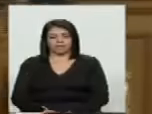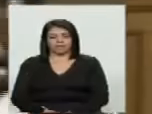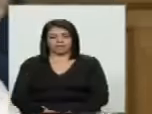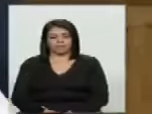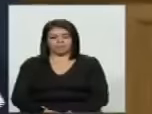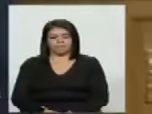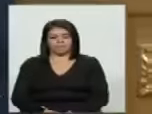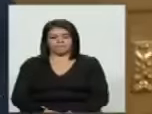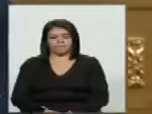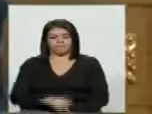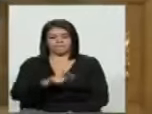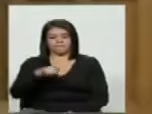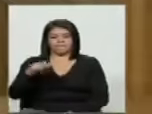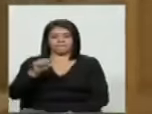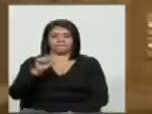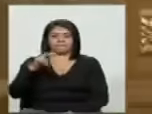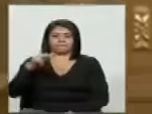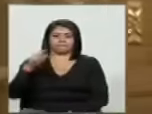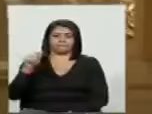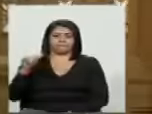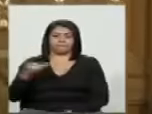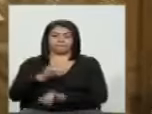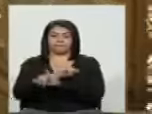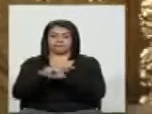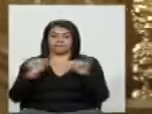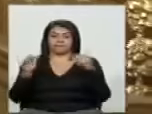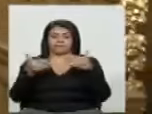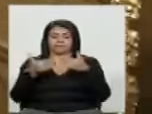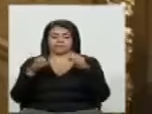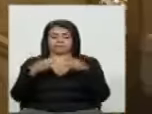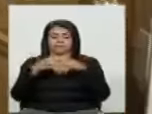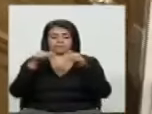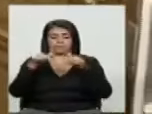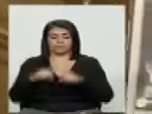Y bien, usuarios y usuarias de ANTV, ha culminado la sesión